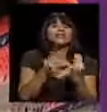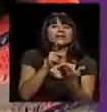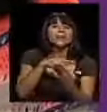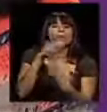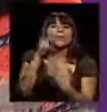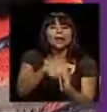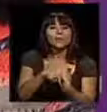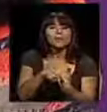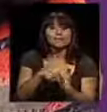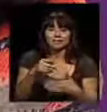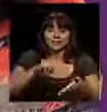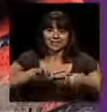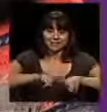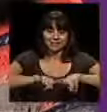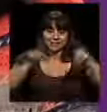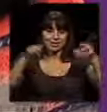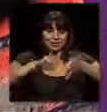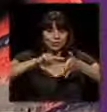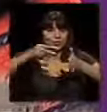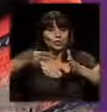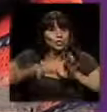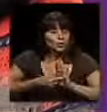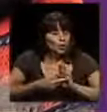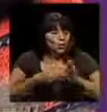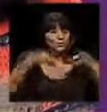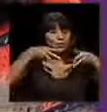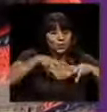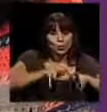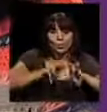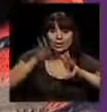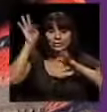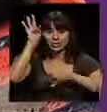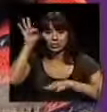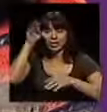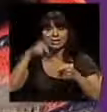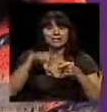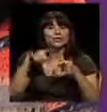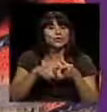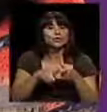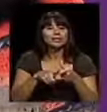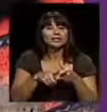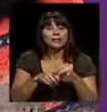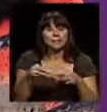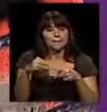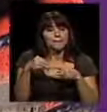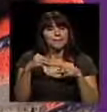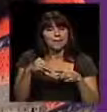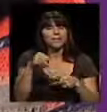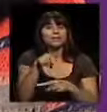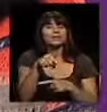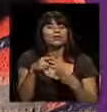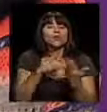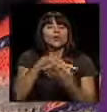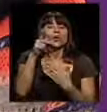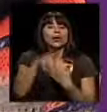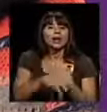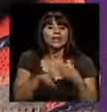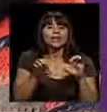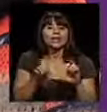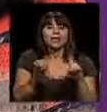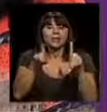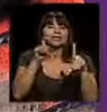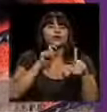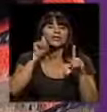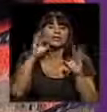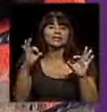diferentes connotaciones, no solo a nivel metodológico, teórico, etcétera. Entonces estamos hablando fundamentalmente de un programa de educación de la